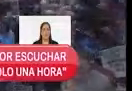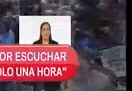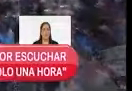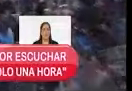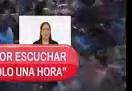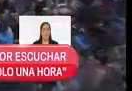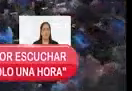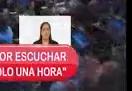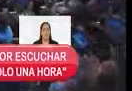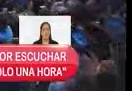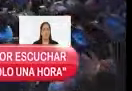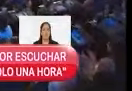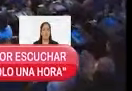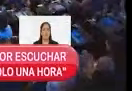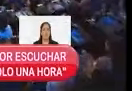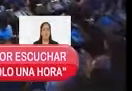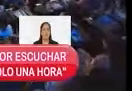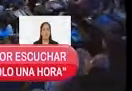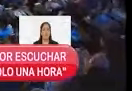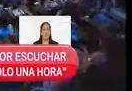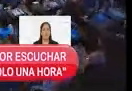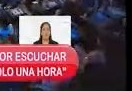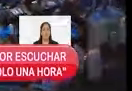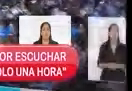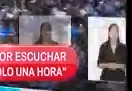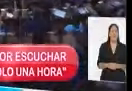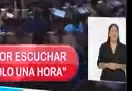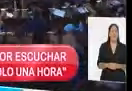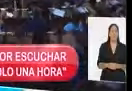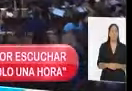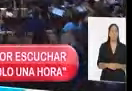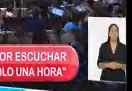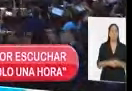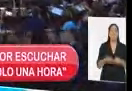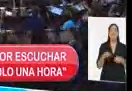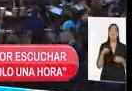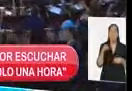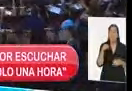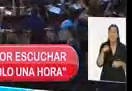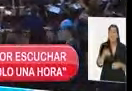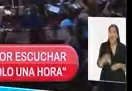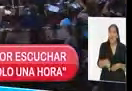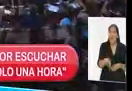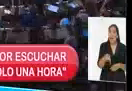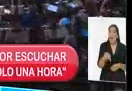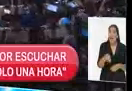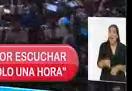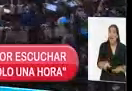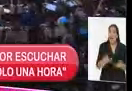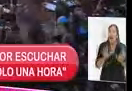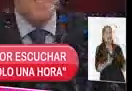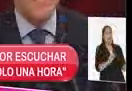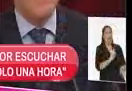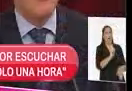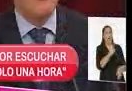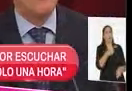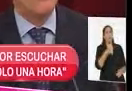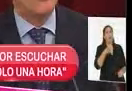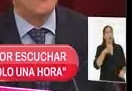contenido de los carteles. Quería saber qué opinás acerca de lo que dijo el presidente, de que lo peor de la transición ya pasó.